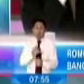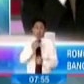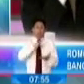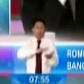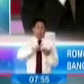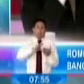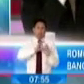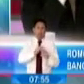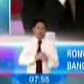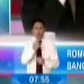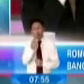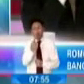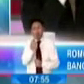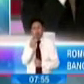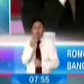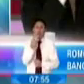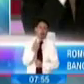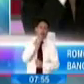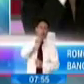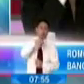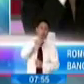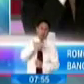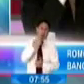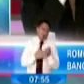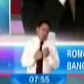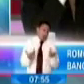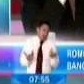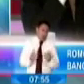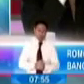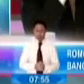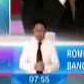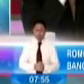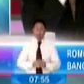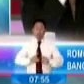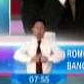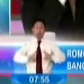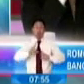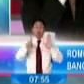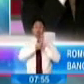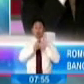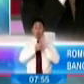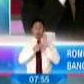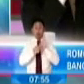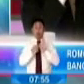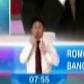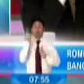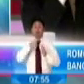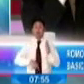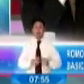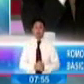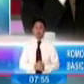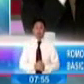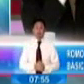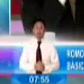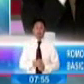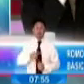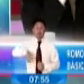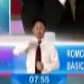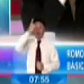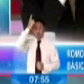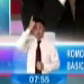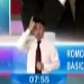el pago de uno o los dos primeros meses de la crisis, etcétera. Pero lo que dice la ley en términos generales es, hay que tomar la deuda de